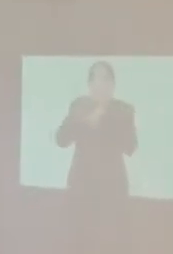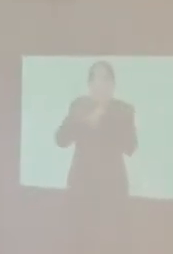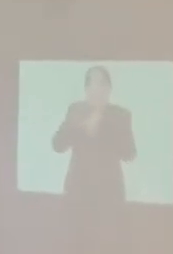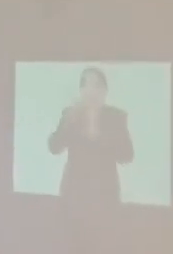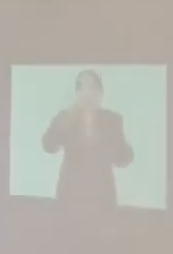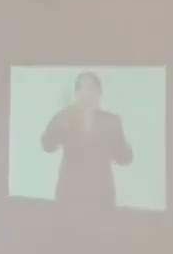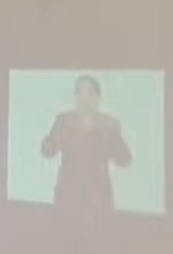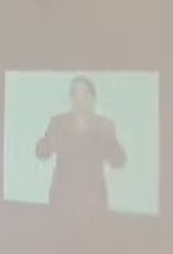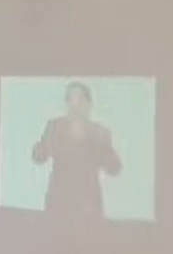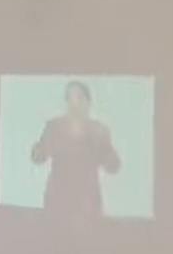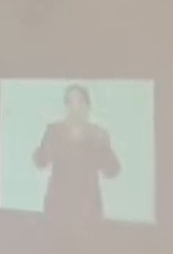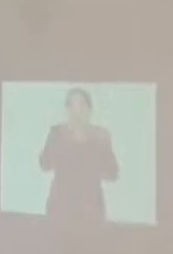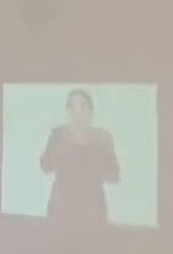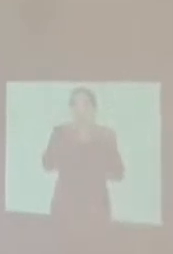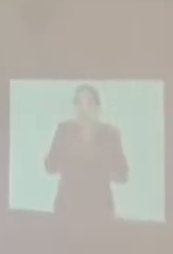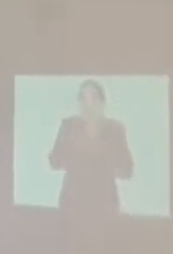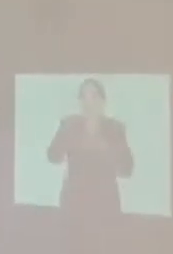de